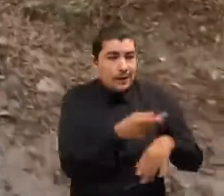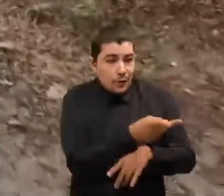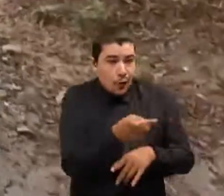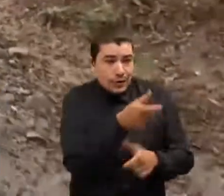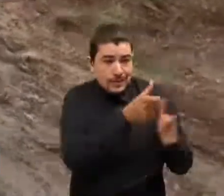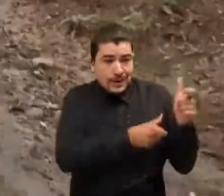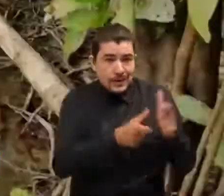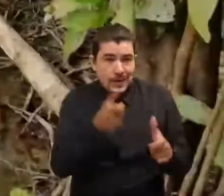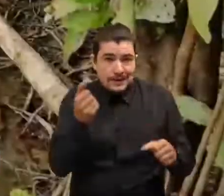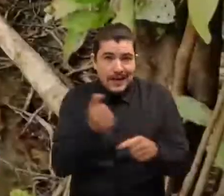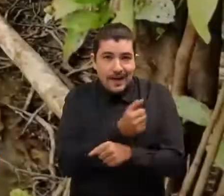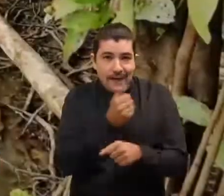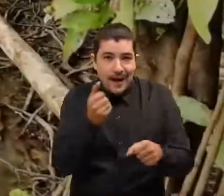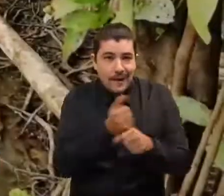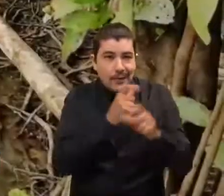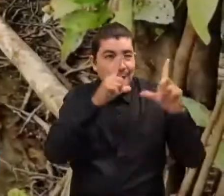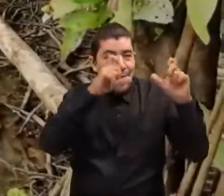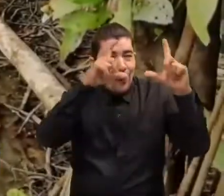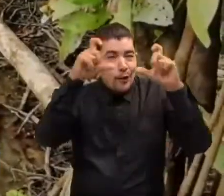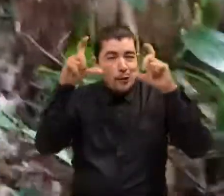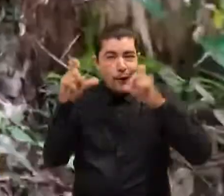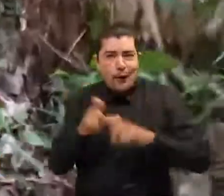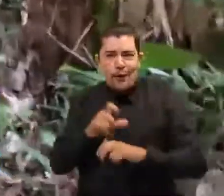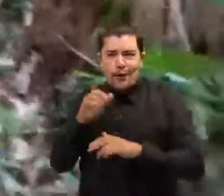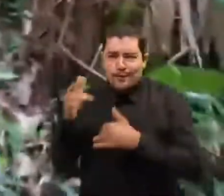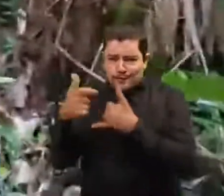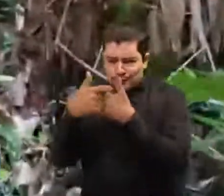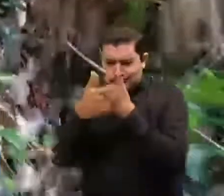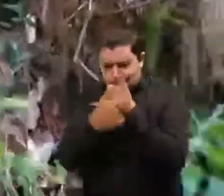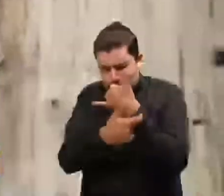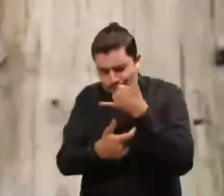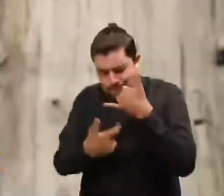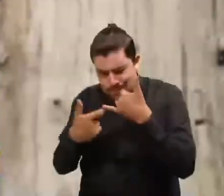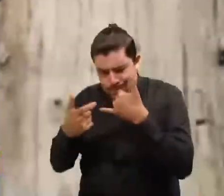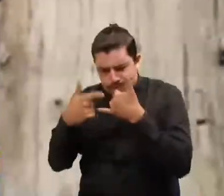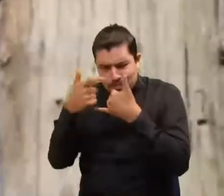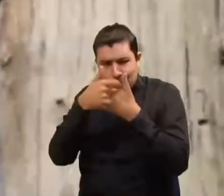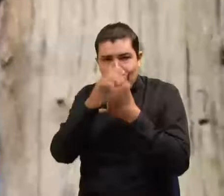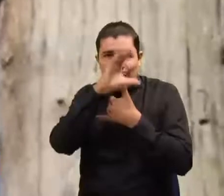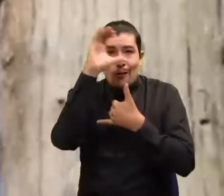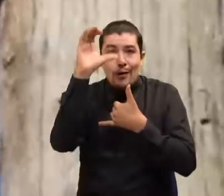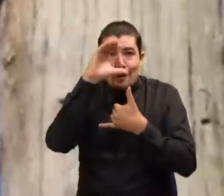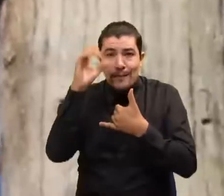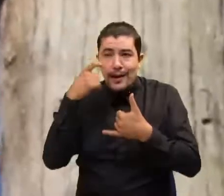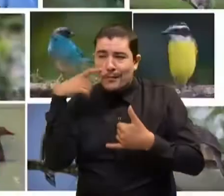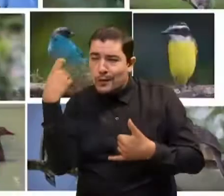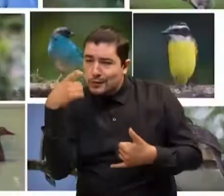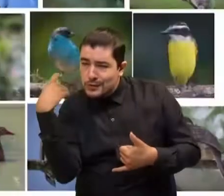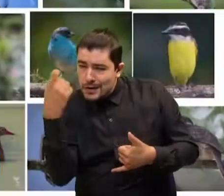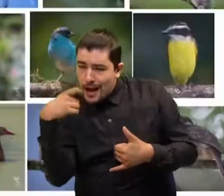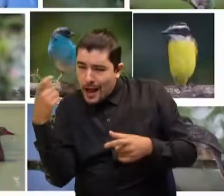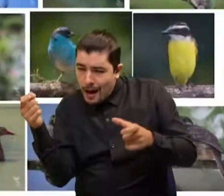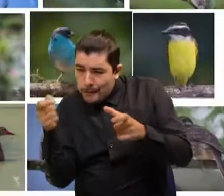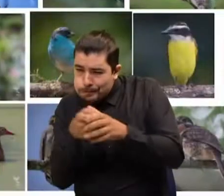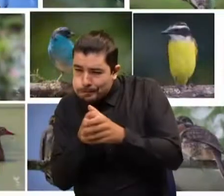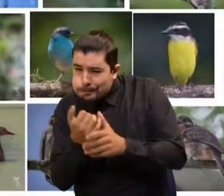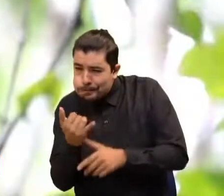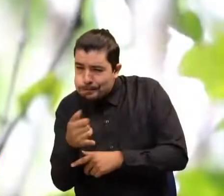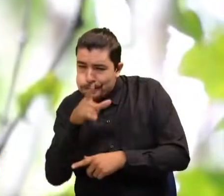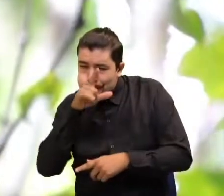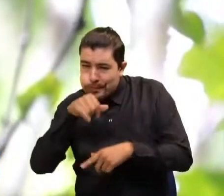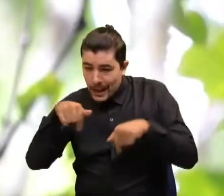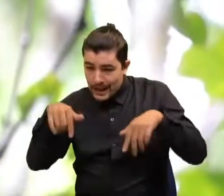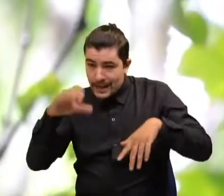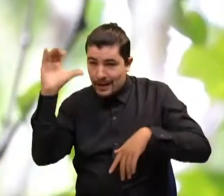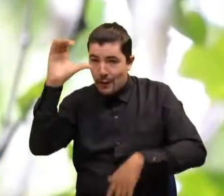de publicistas y fotógrafos han recorrido cada rincón de Colombia buscando las diferentes especies de pájaros que acoge